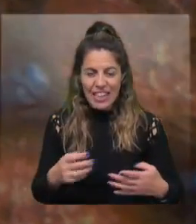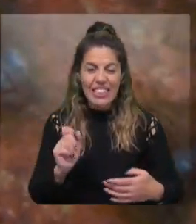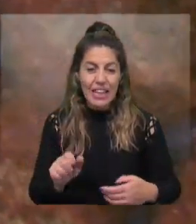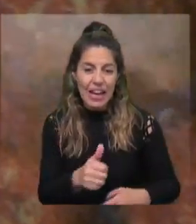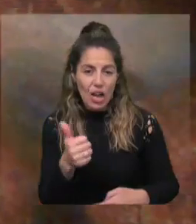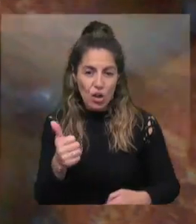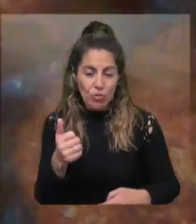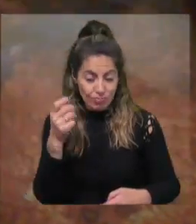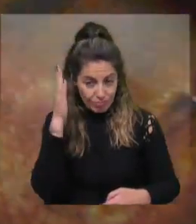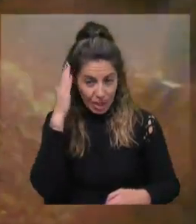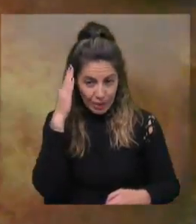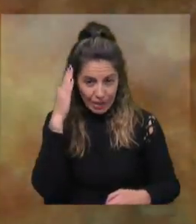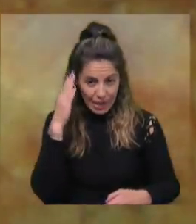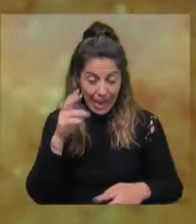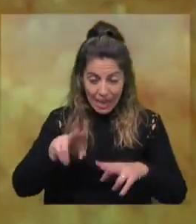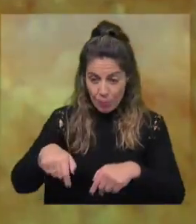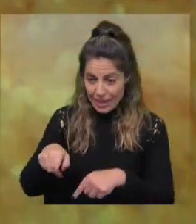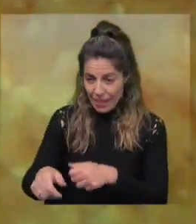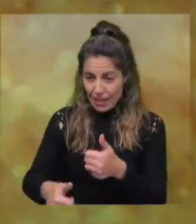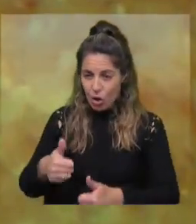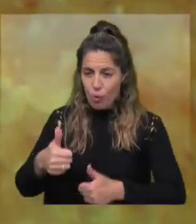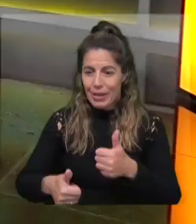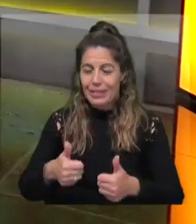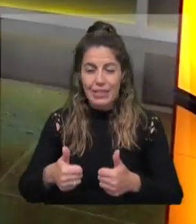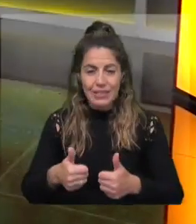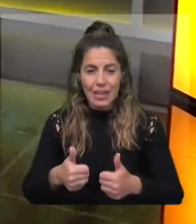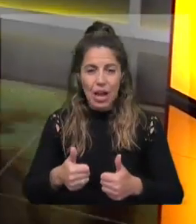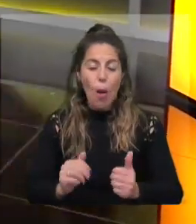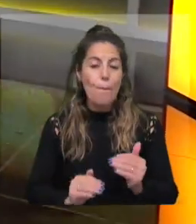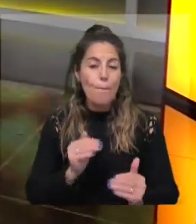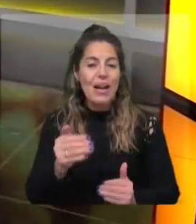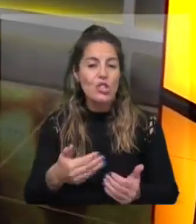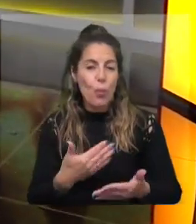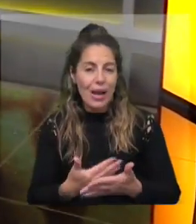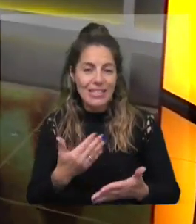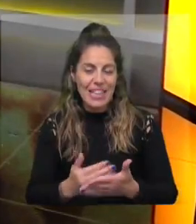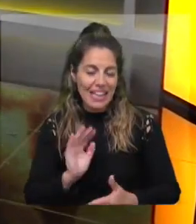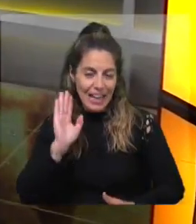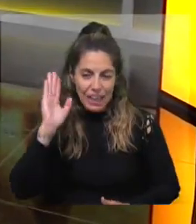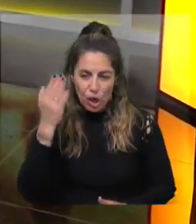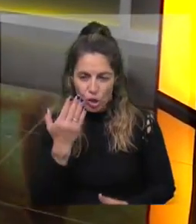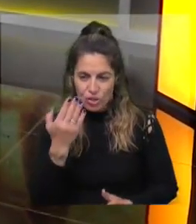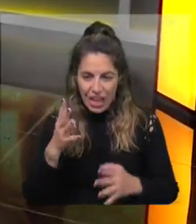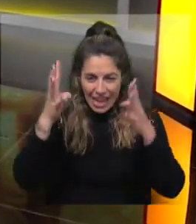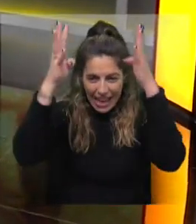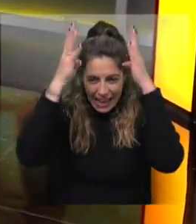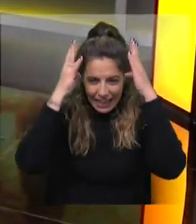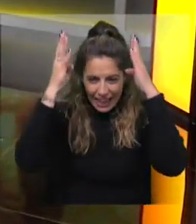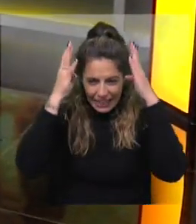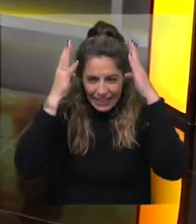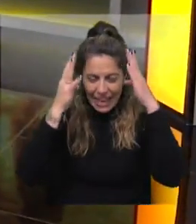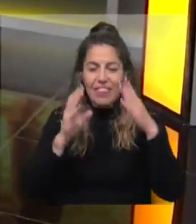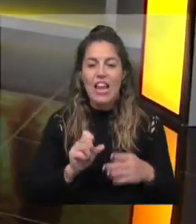ganó? Eliminada la competencia, estaba un paso más cerca de ser reconocida como la reina Isabel de la